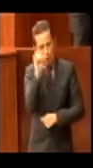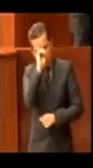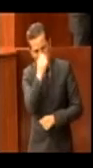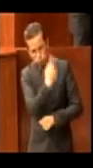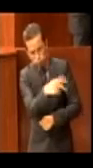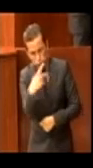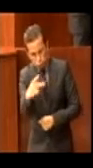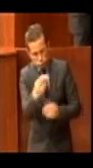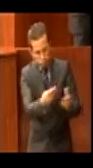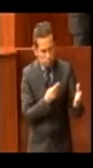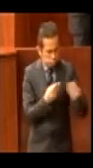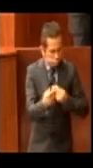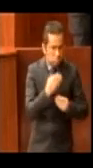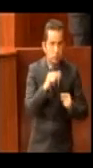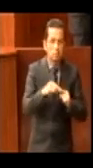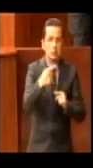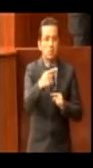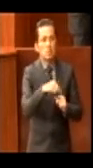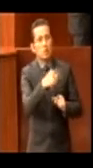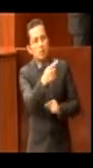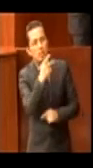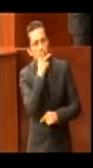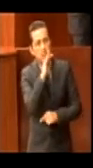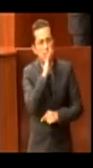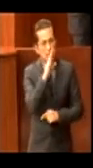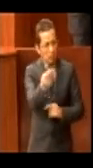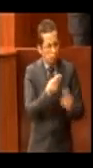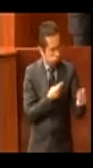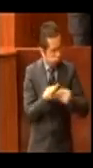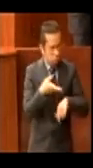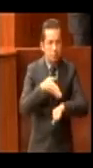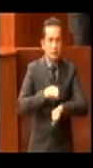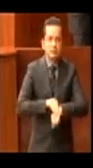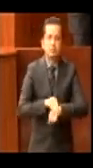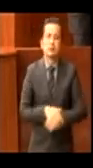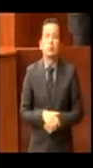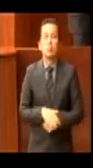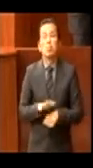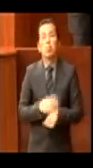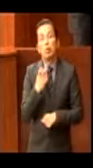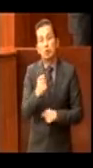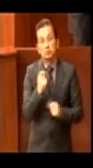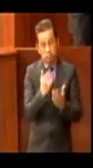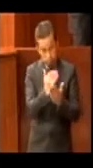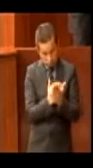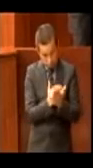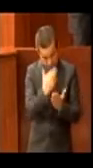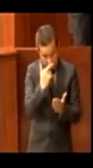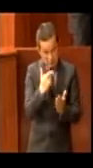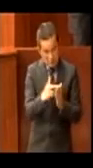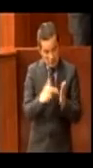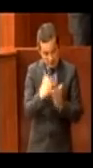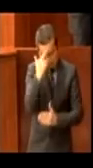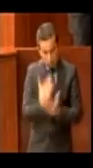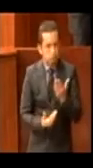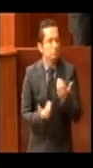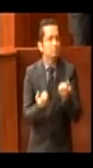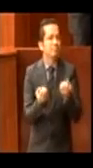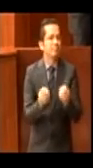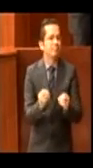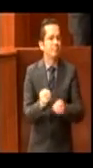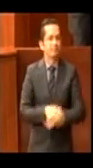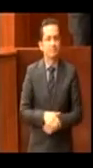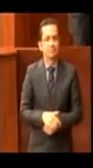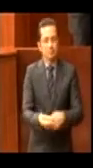por escrito de mamá y papá por eso se propone que no hay un uso indebido de la pauta paso a la